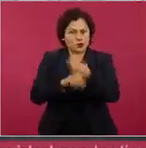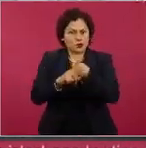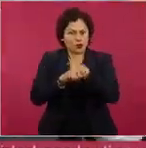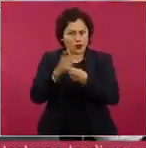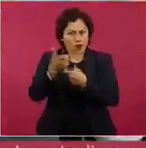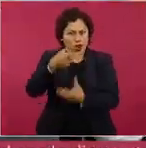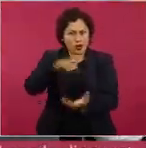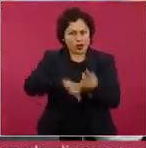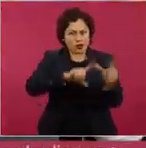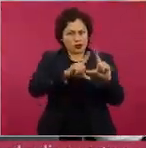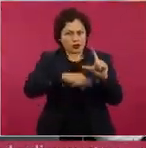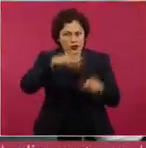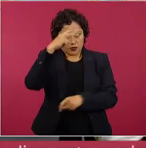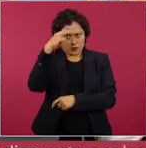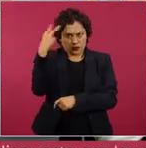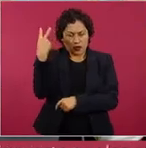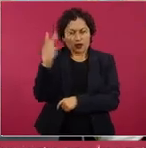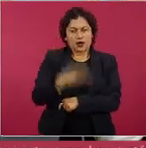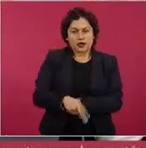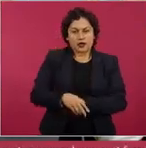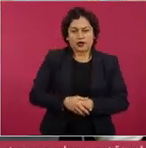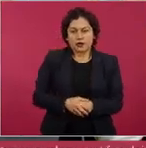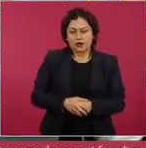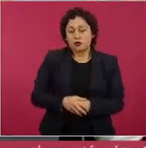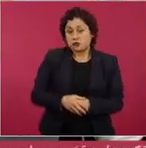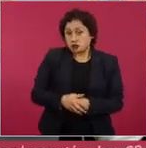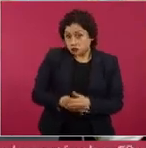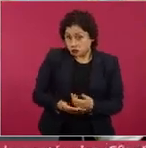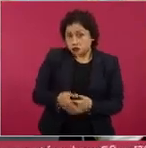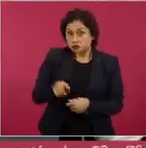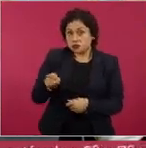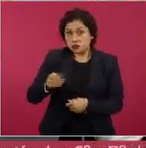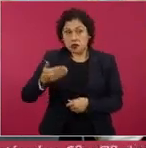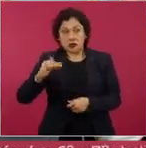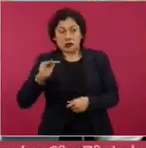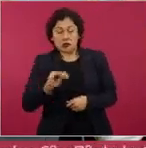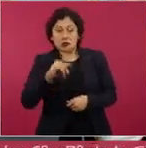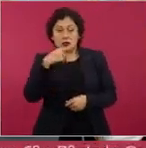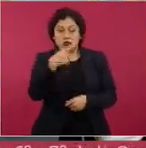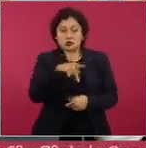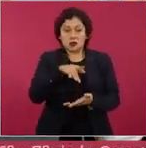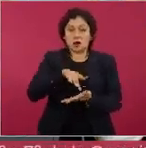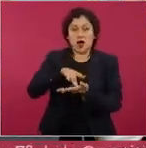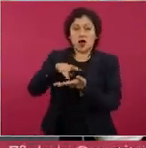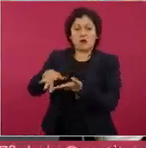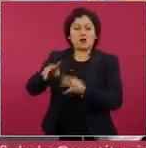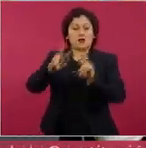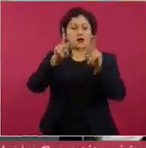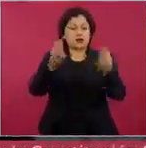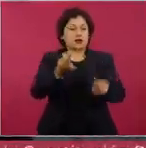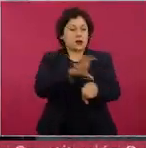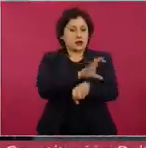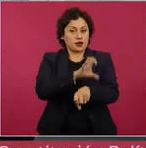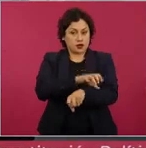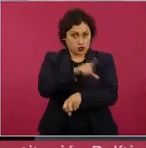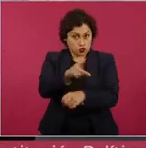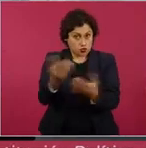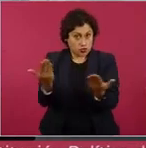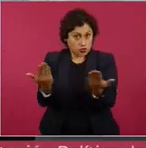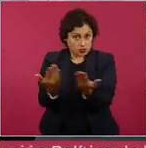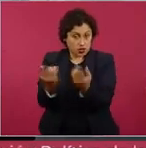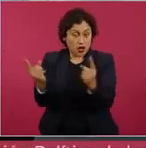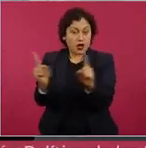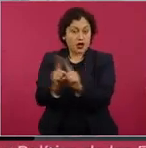su apoyo para alcanzar las metas de los proyectos energéticos en materia de soberanía energética? Bueno, los